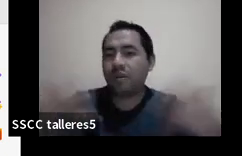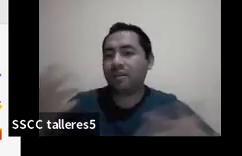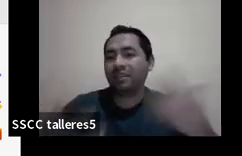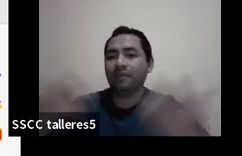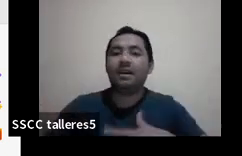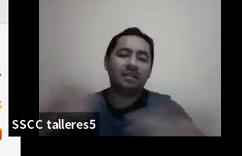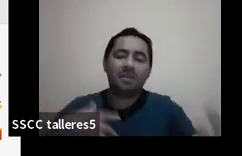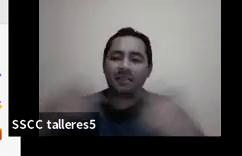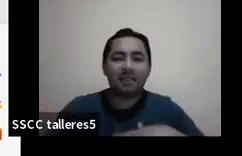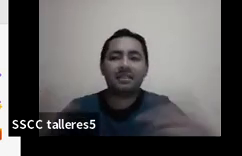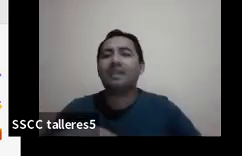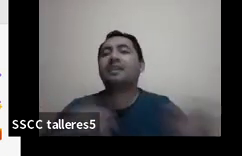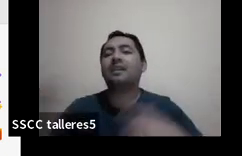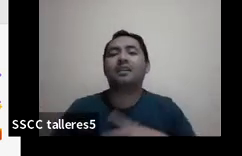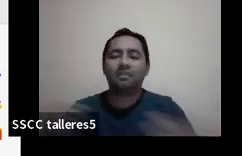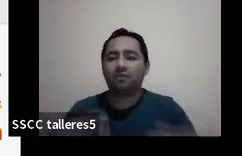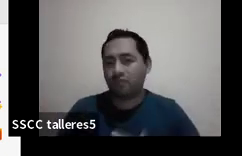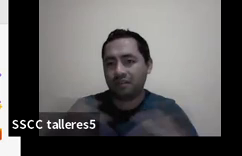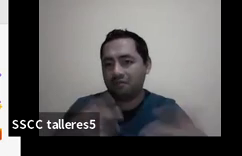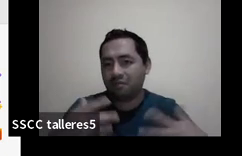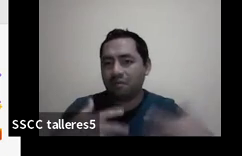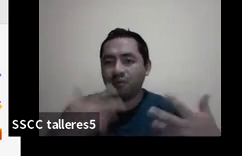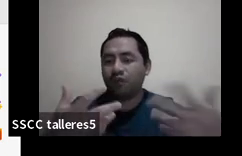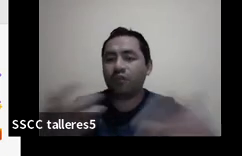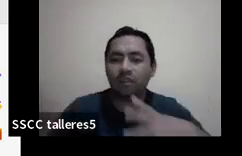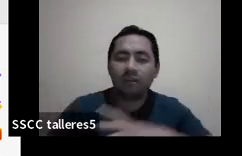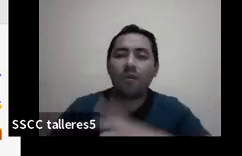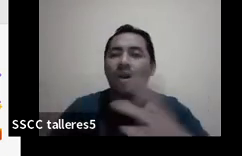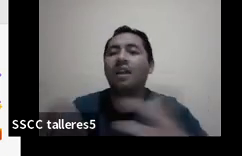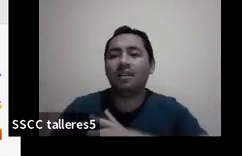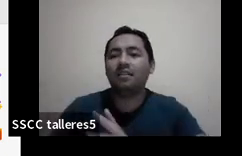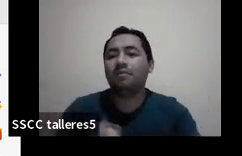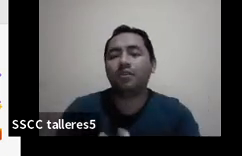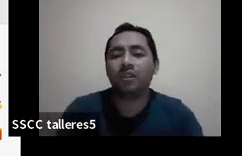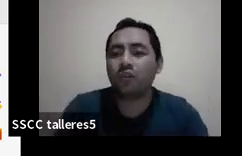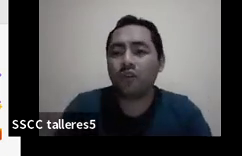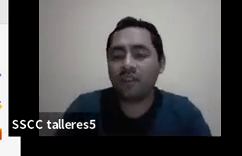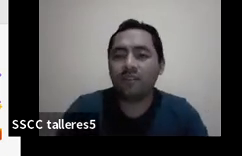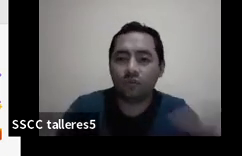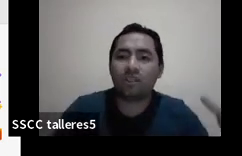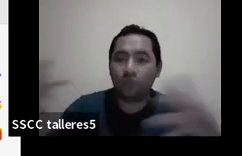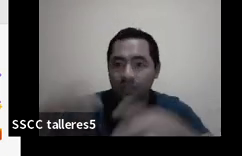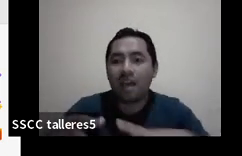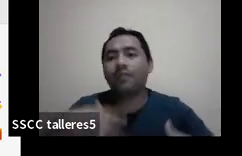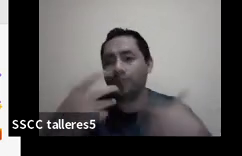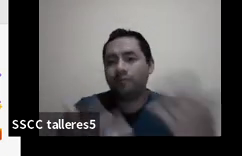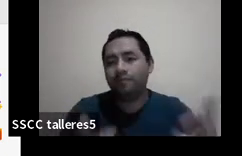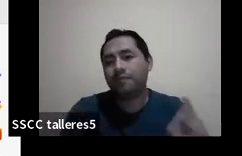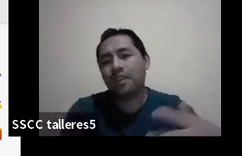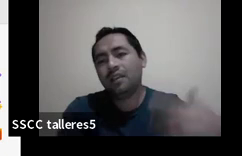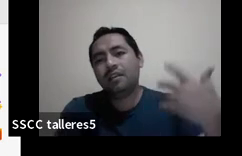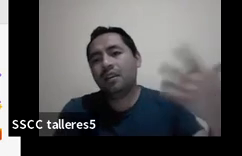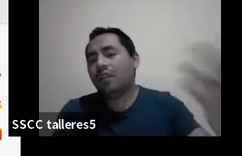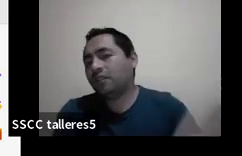Que promueven más actividades de aprendizaje de señas, ¿no? De promoción laboral de personas sordas, de sus asociados,